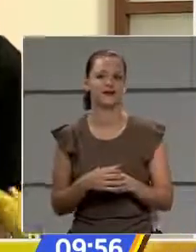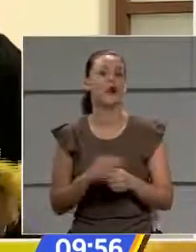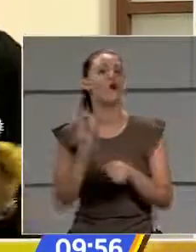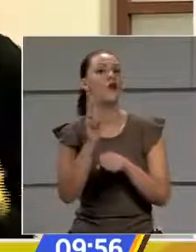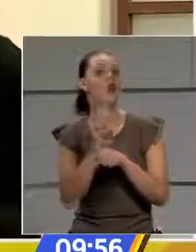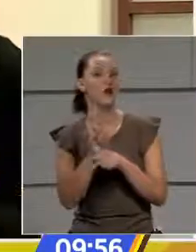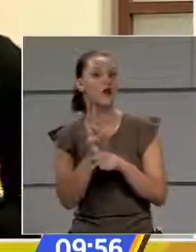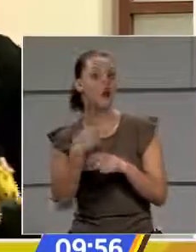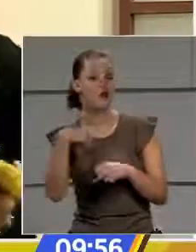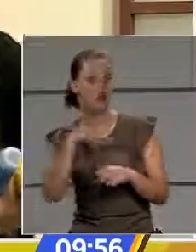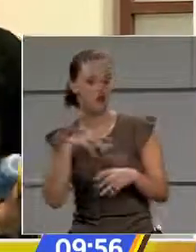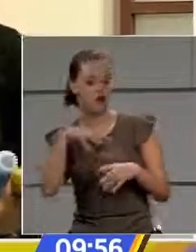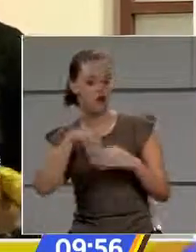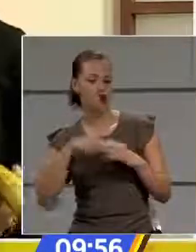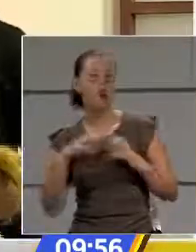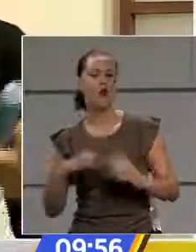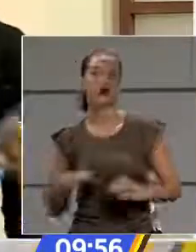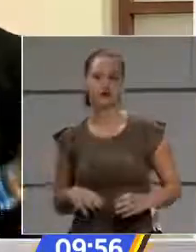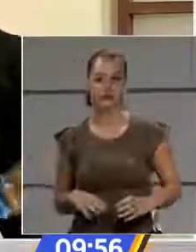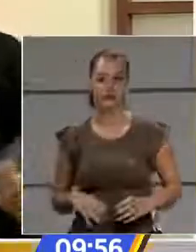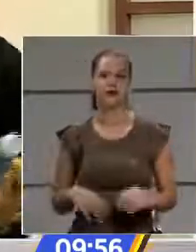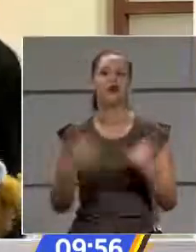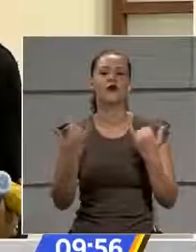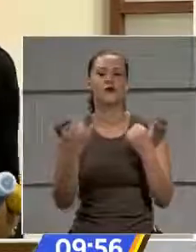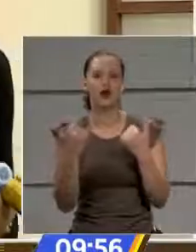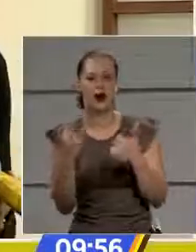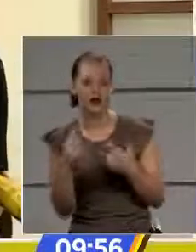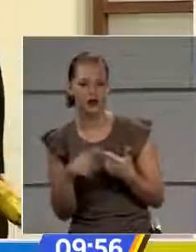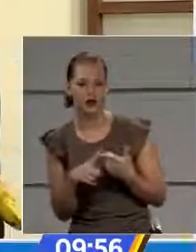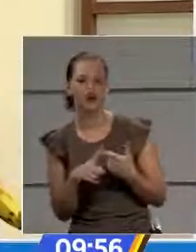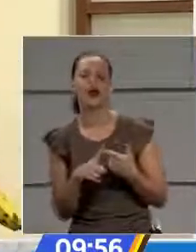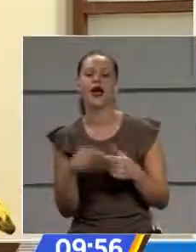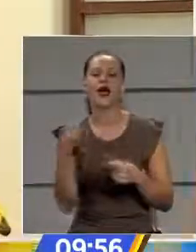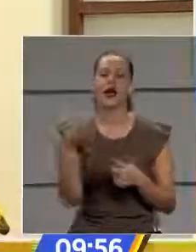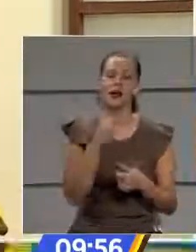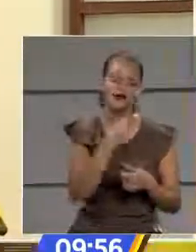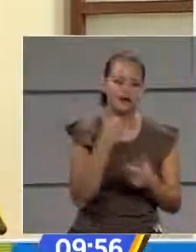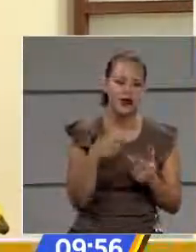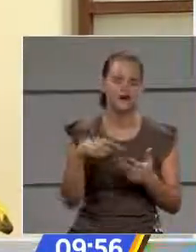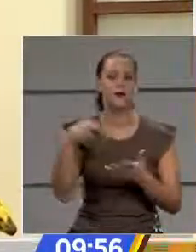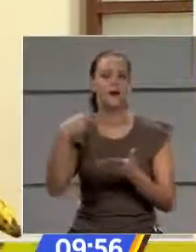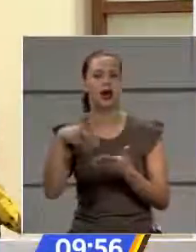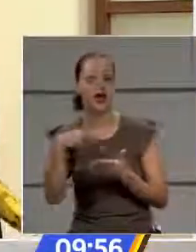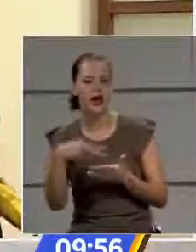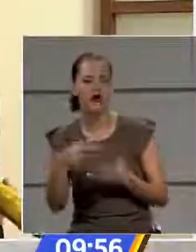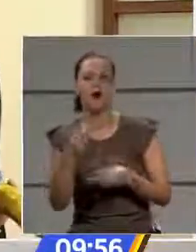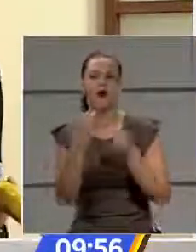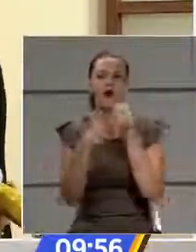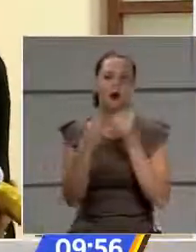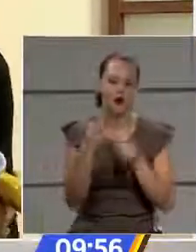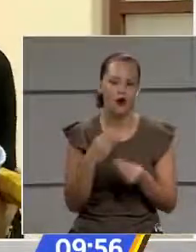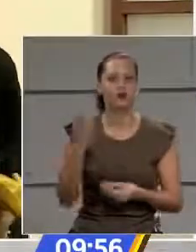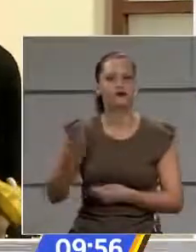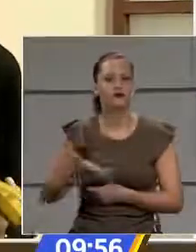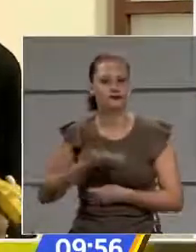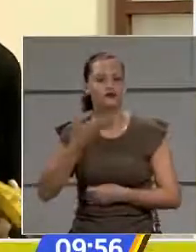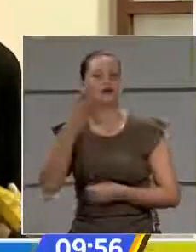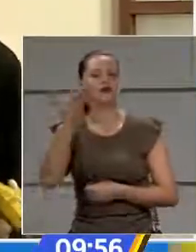Utilizando nuestros órganos internos hoy. Jugando, y todos los juegos. Jugando, uh-huh. Cantando, bailando, comiendo,